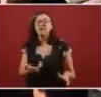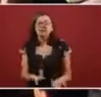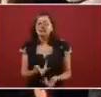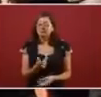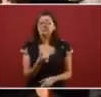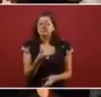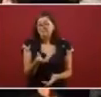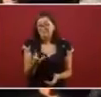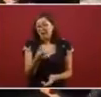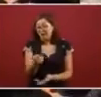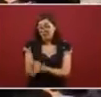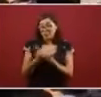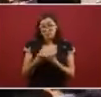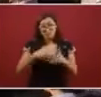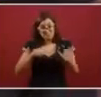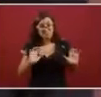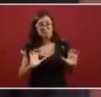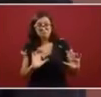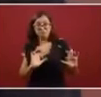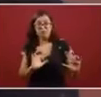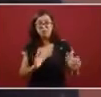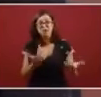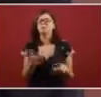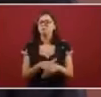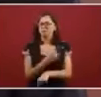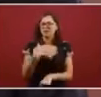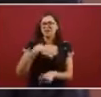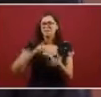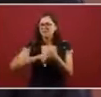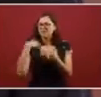eso, el que